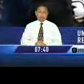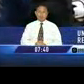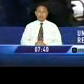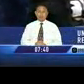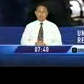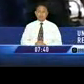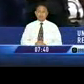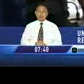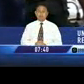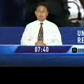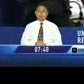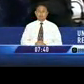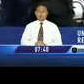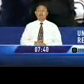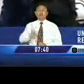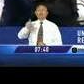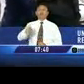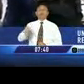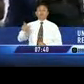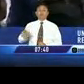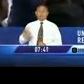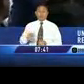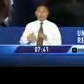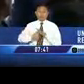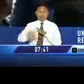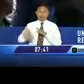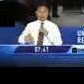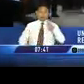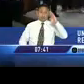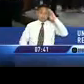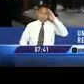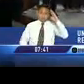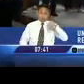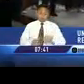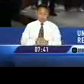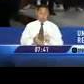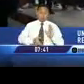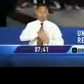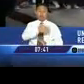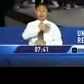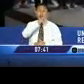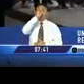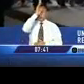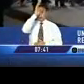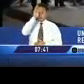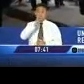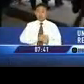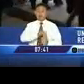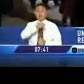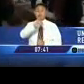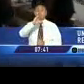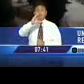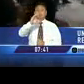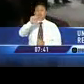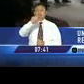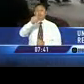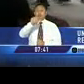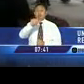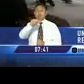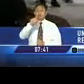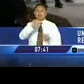sin signos vitales. Los sujetos huyeron mientras los uniformados fueron llevados al Hospital Martín y Casa de Babahoyo,